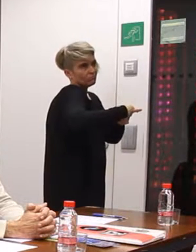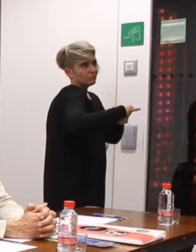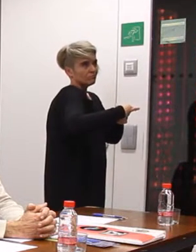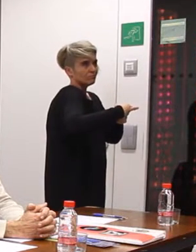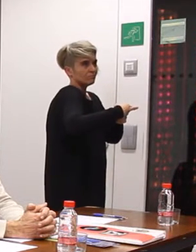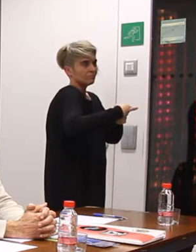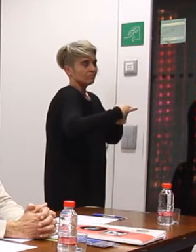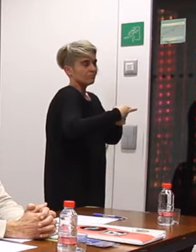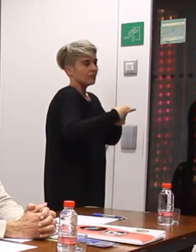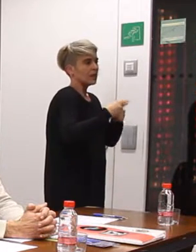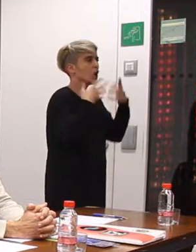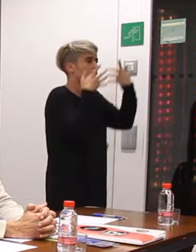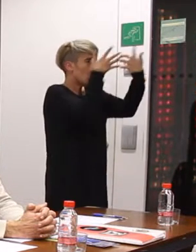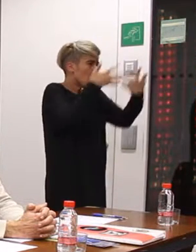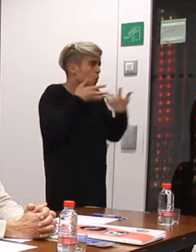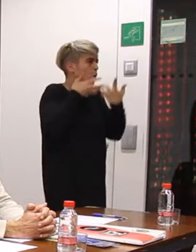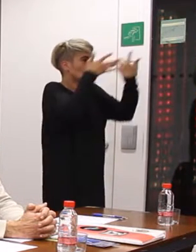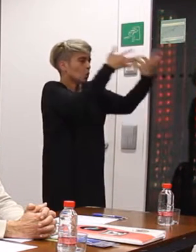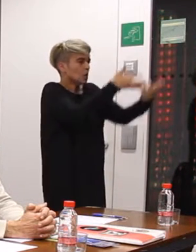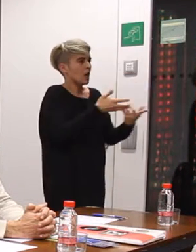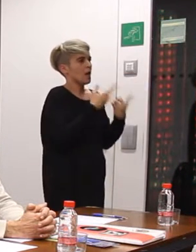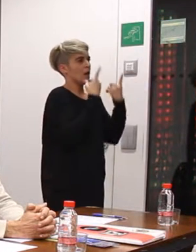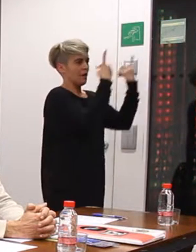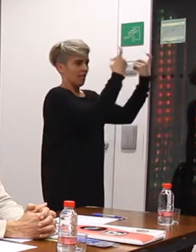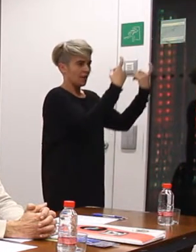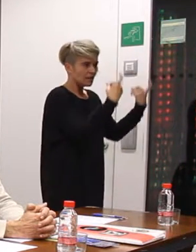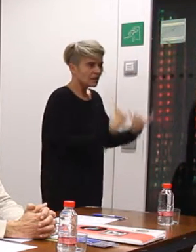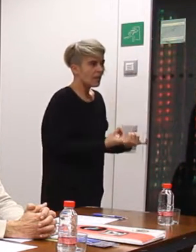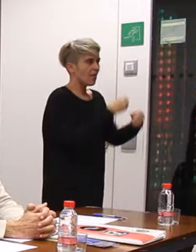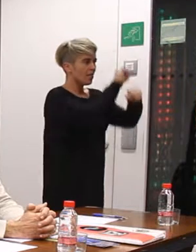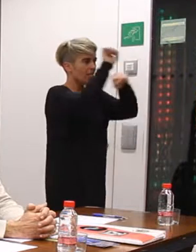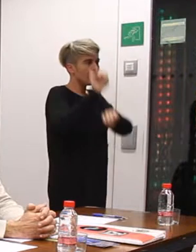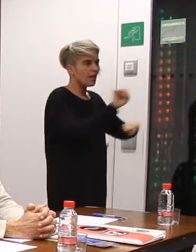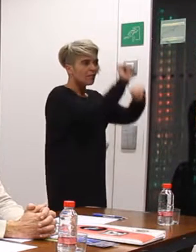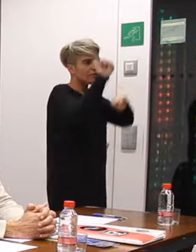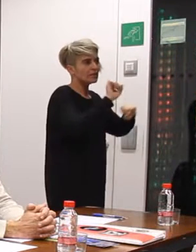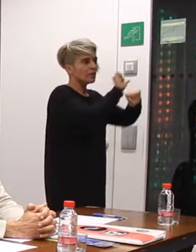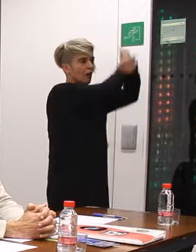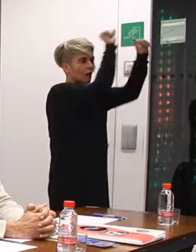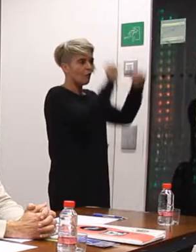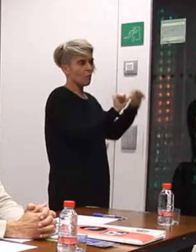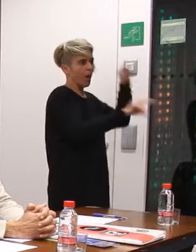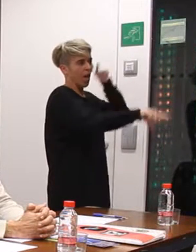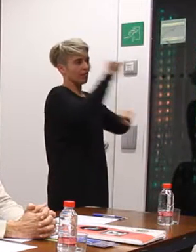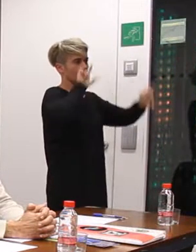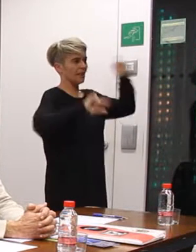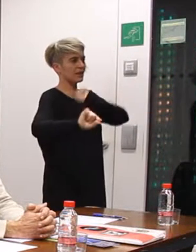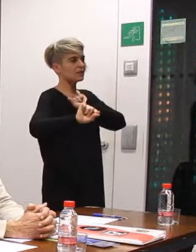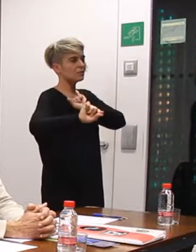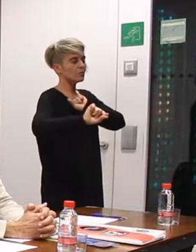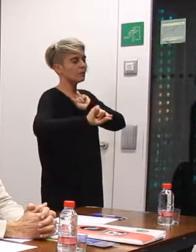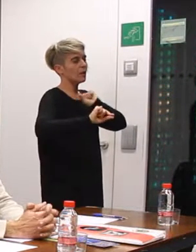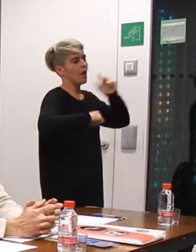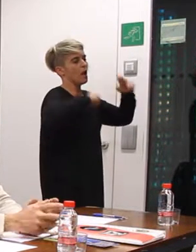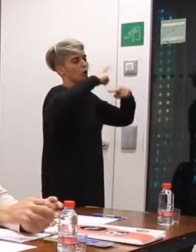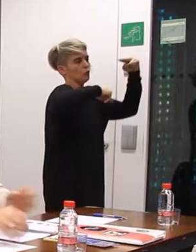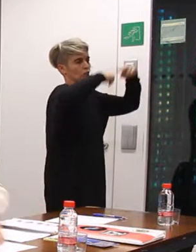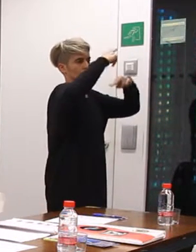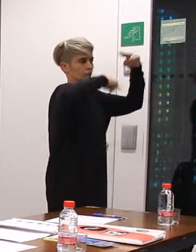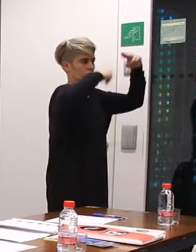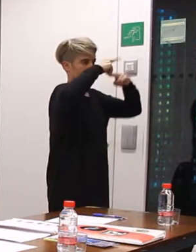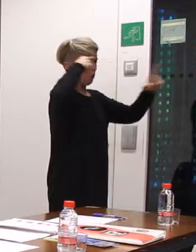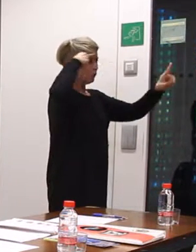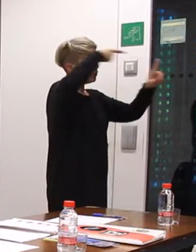básicamente luchas, necesidades, defensas, modelos alternativos para construir una